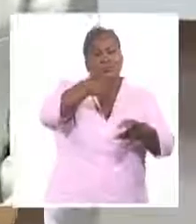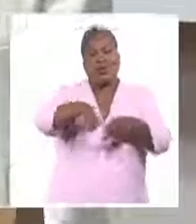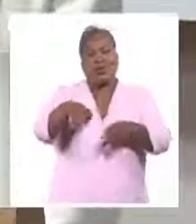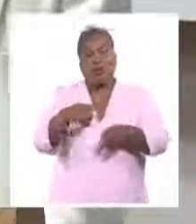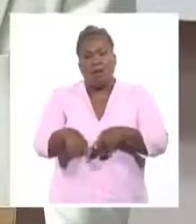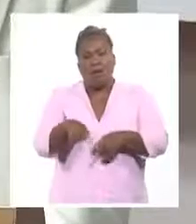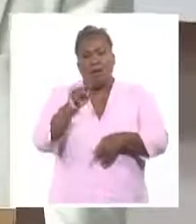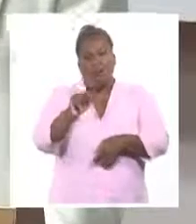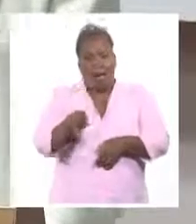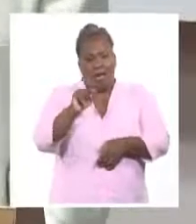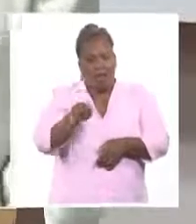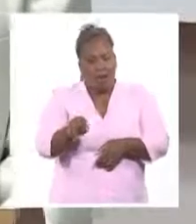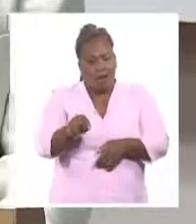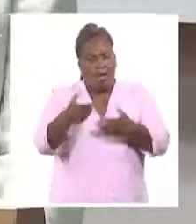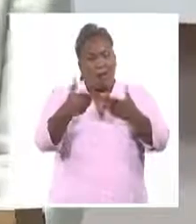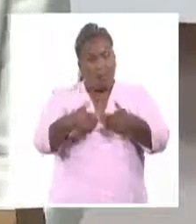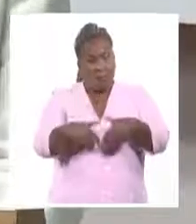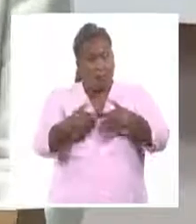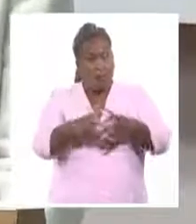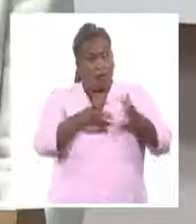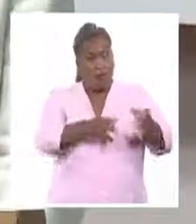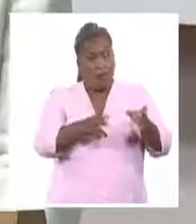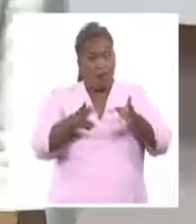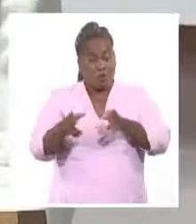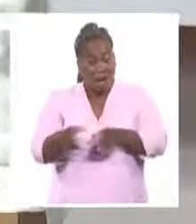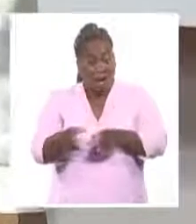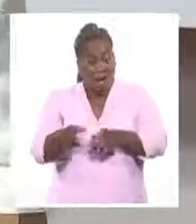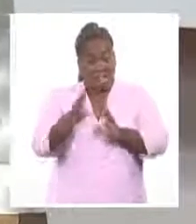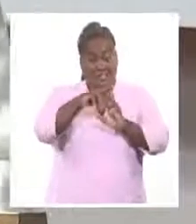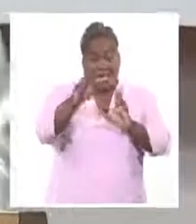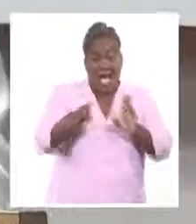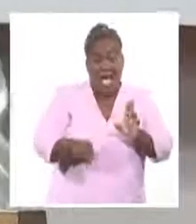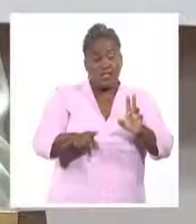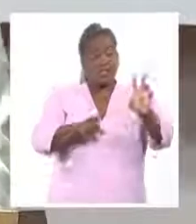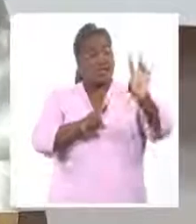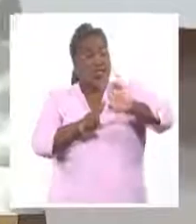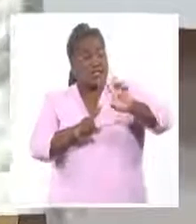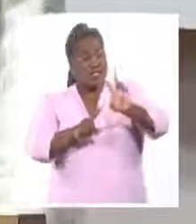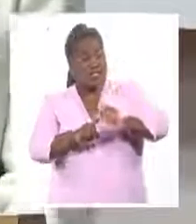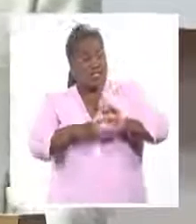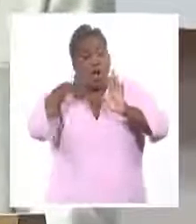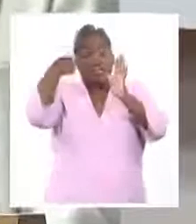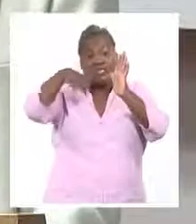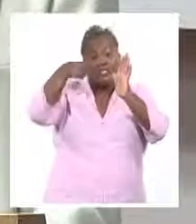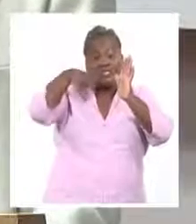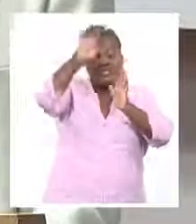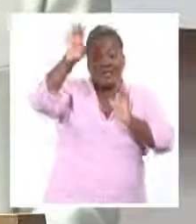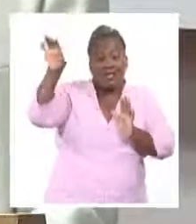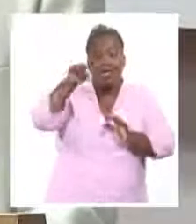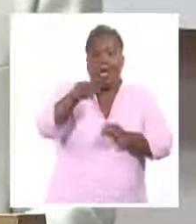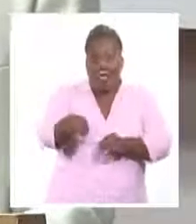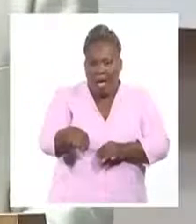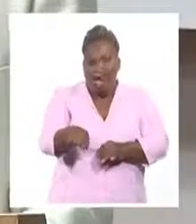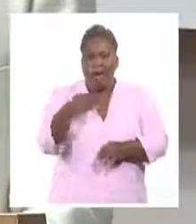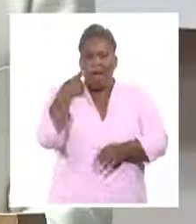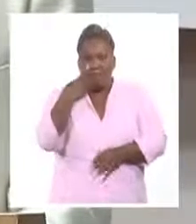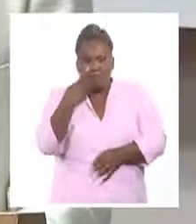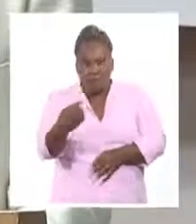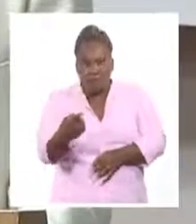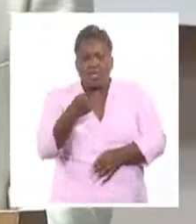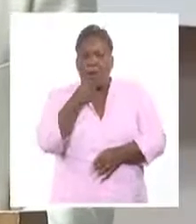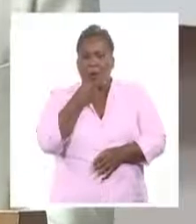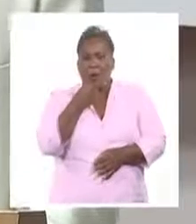vuelto a tomar aliento la producción audiovisual y dramatizada, la televisión, el cine y el teatro, han confirmado cuánto pueden calar